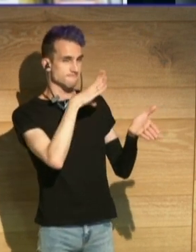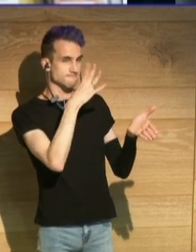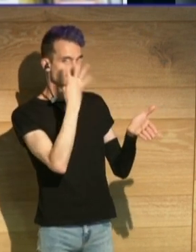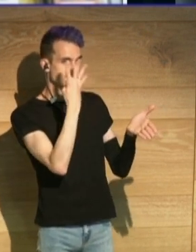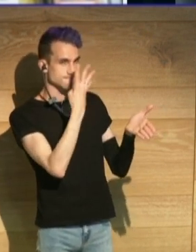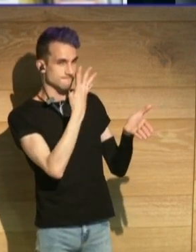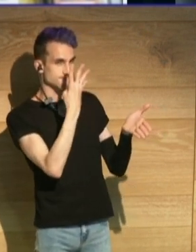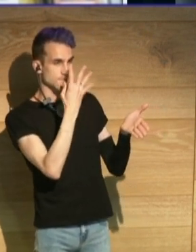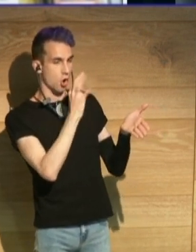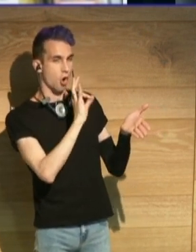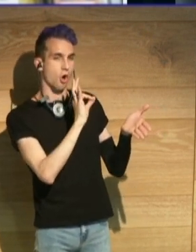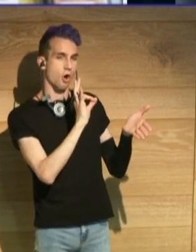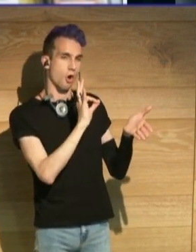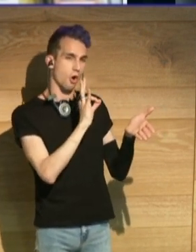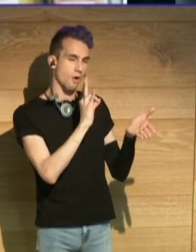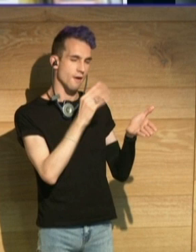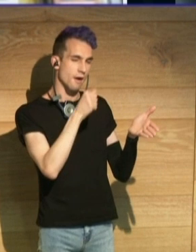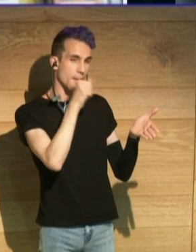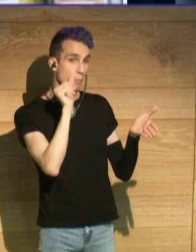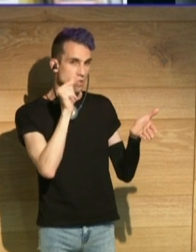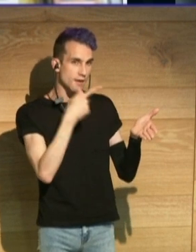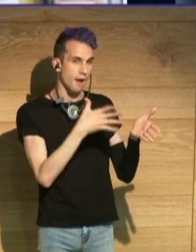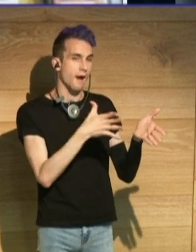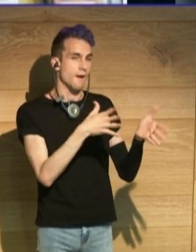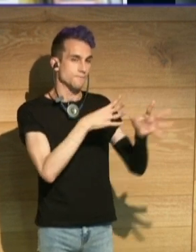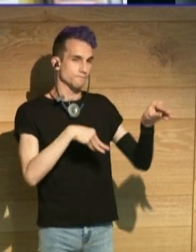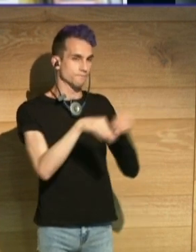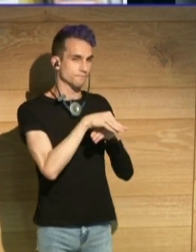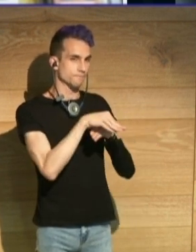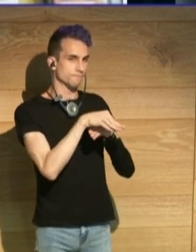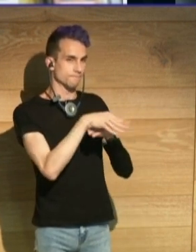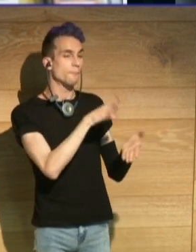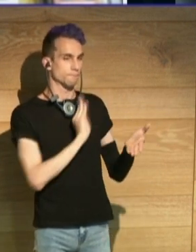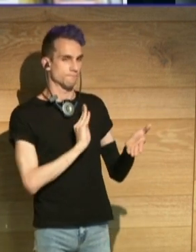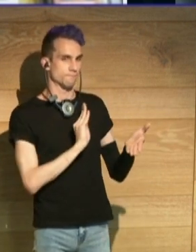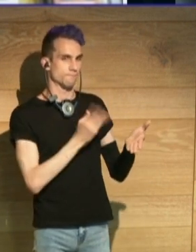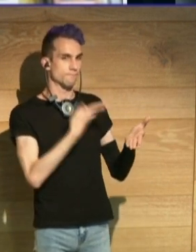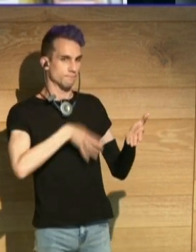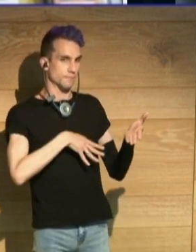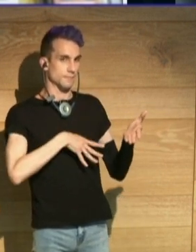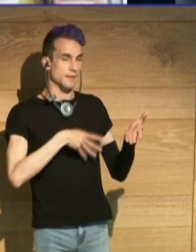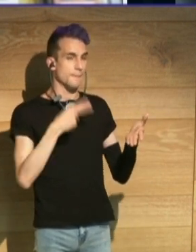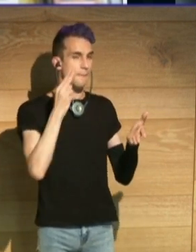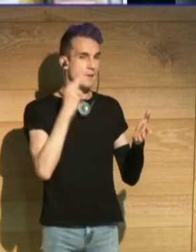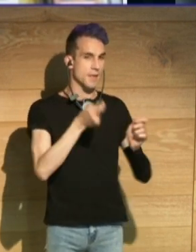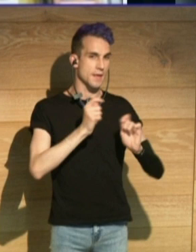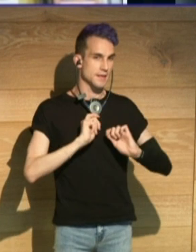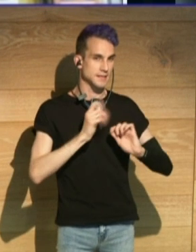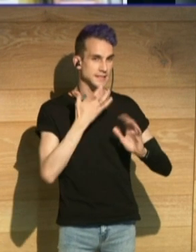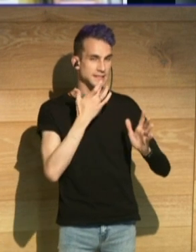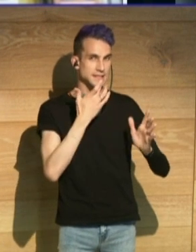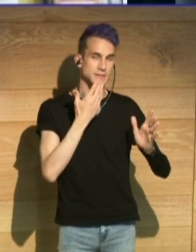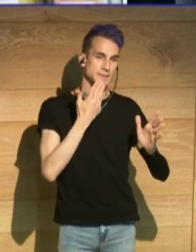de empatía o incluso de simpatía con este personaje. Temía de que se pudiera convertir en un héroe